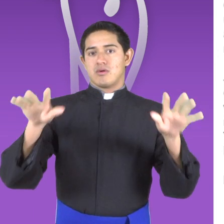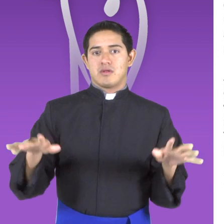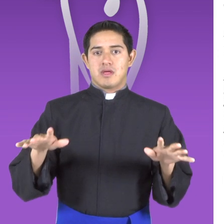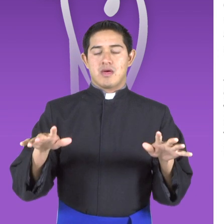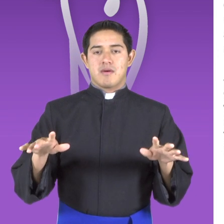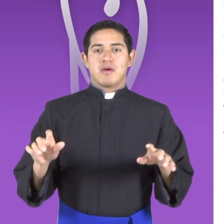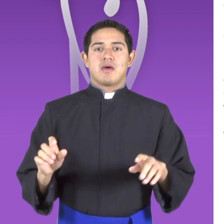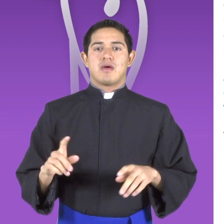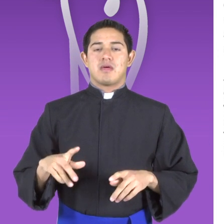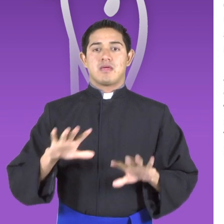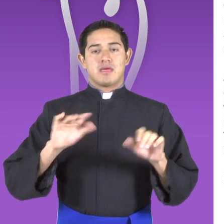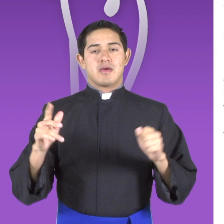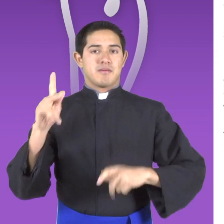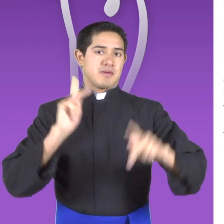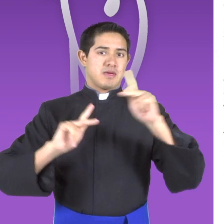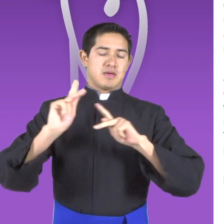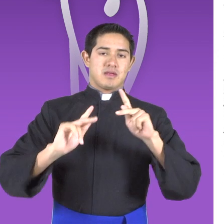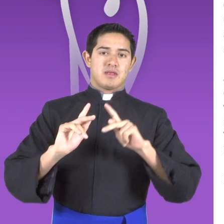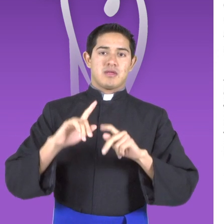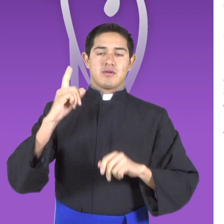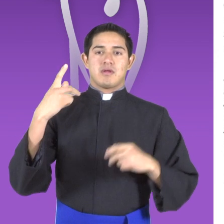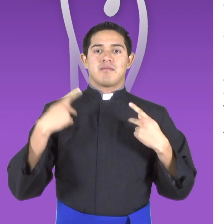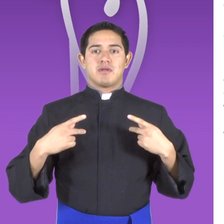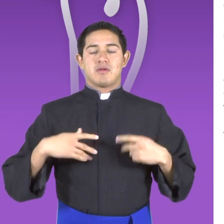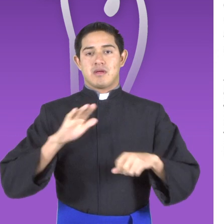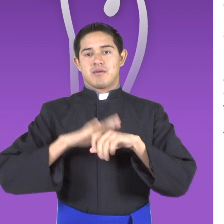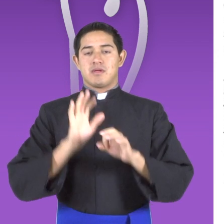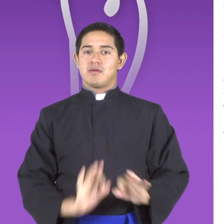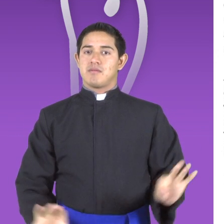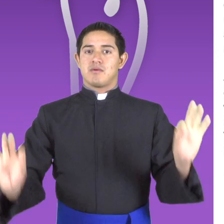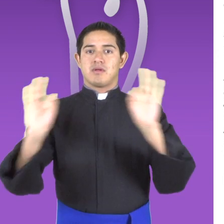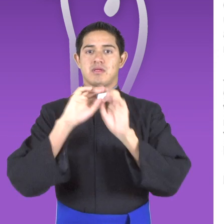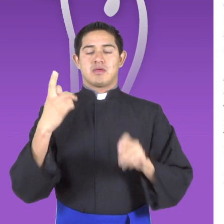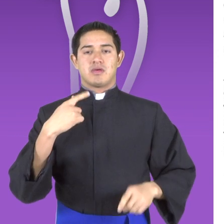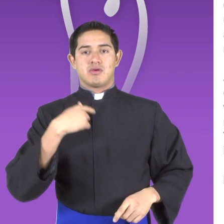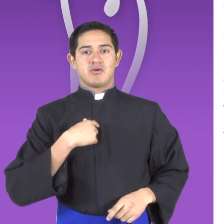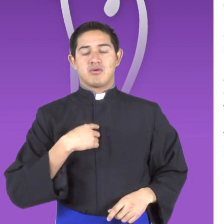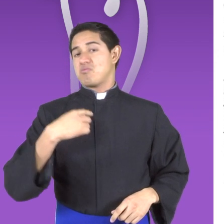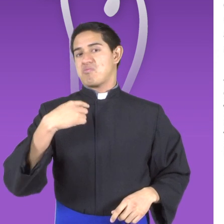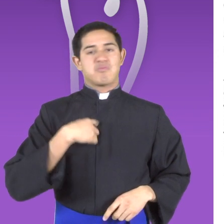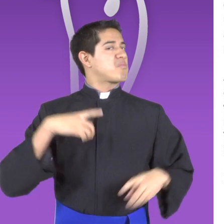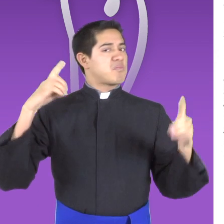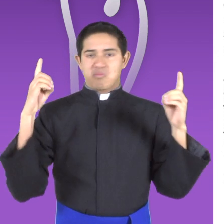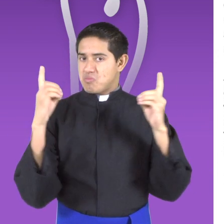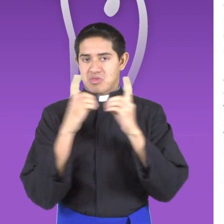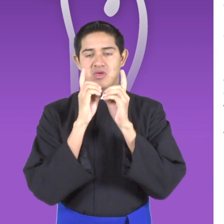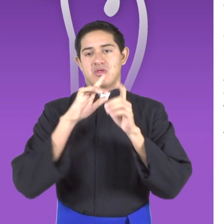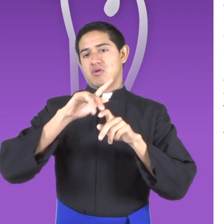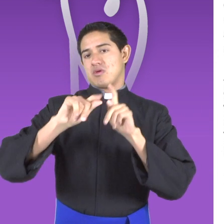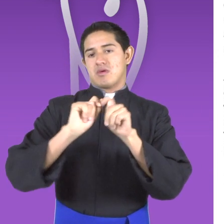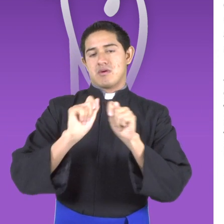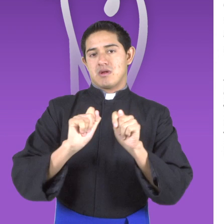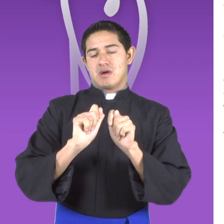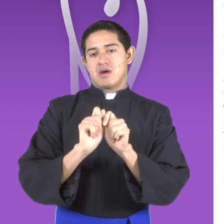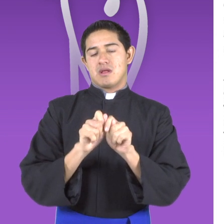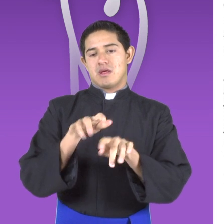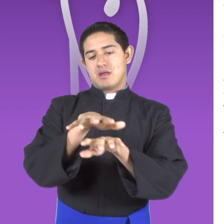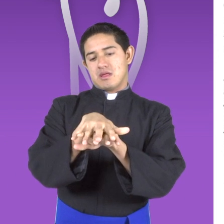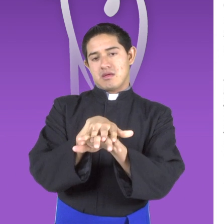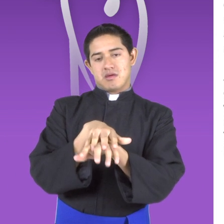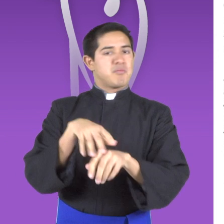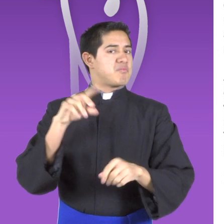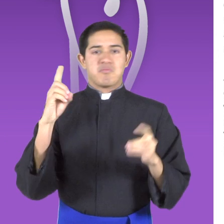viene detrás de mí uno que es más poderoso que yo, uno ante quien no merezco ni siquiera inclinarme para desatar la correa de sus